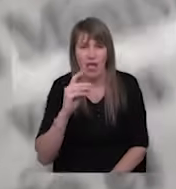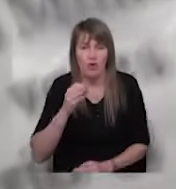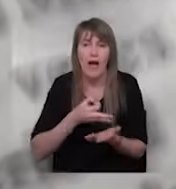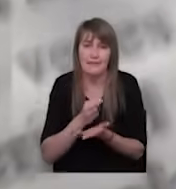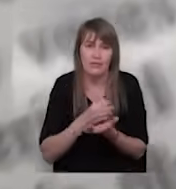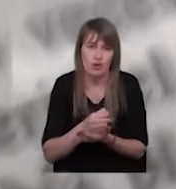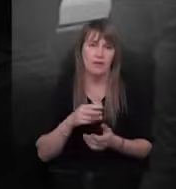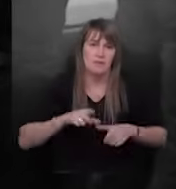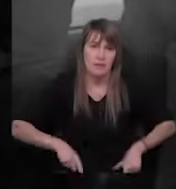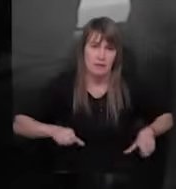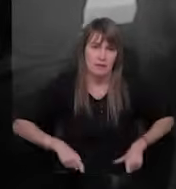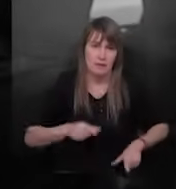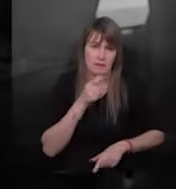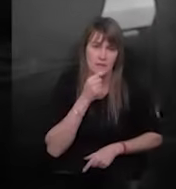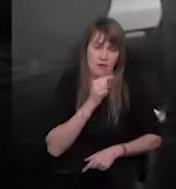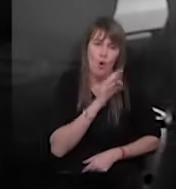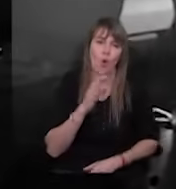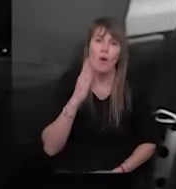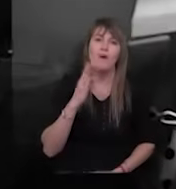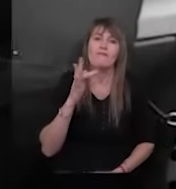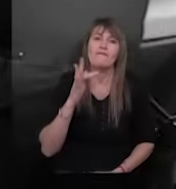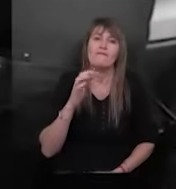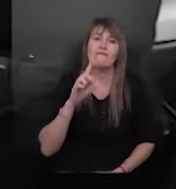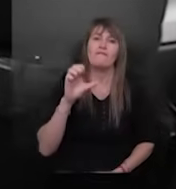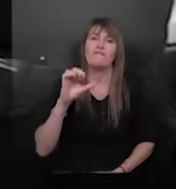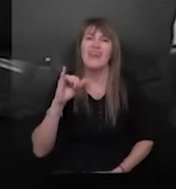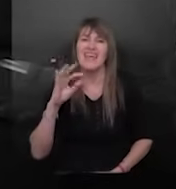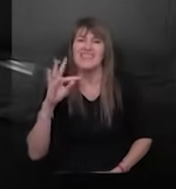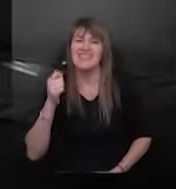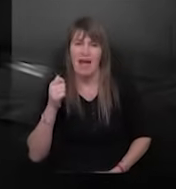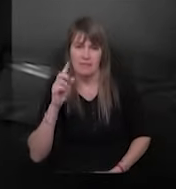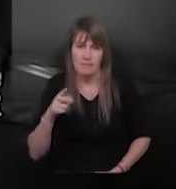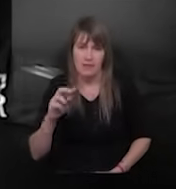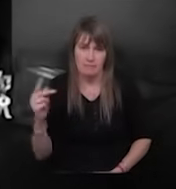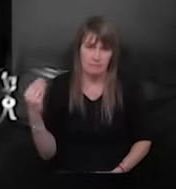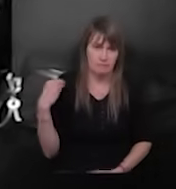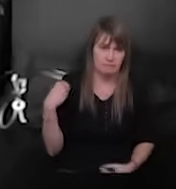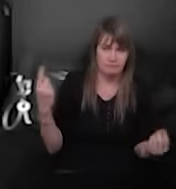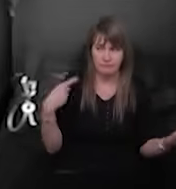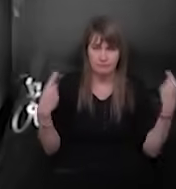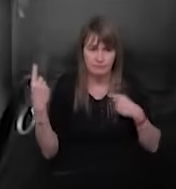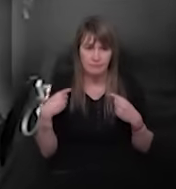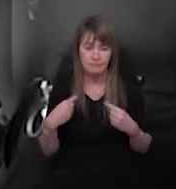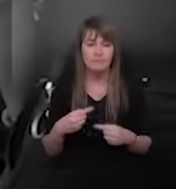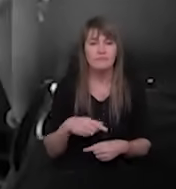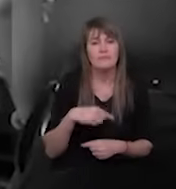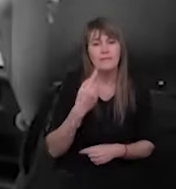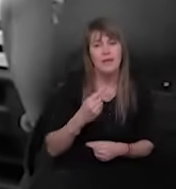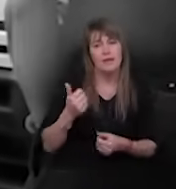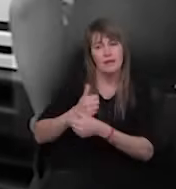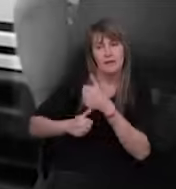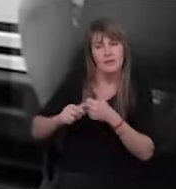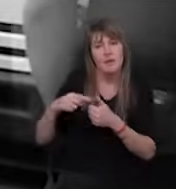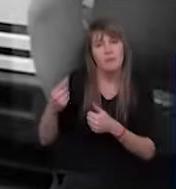forma directa o a través del oficial inspector Pedro Fleit. La orden provenía del subsecretario coronel Vigorito, luego reemplazado